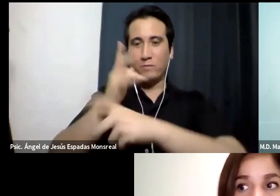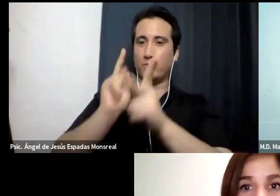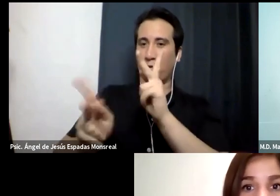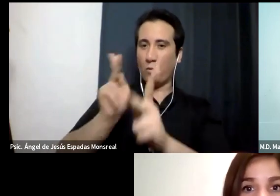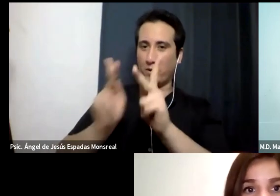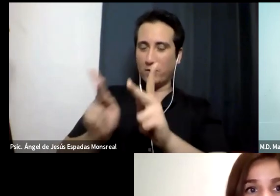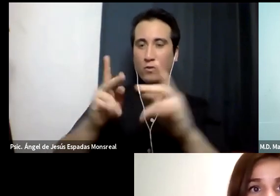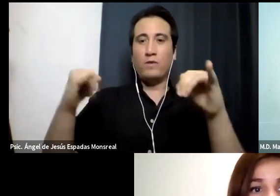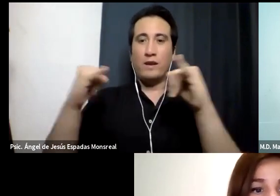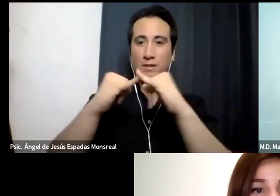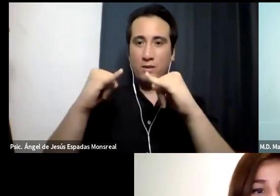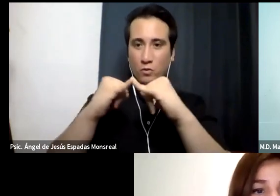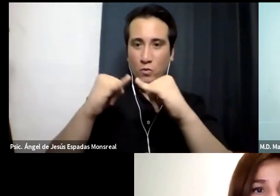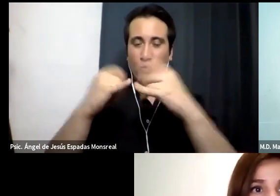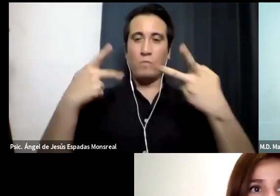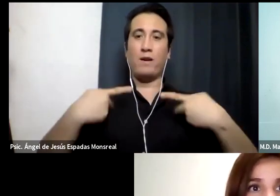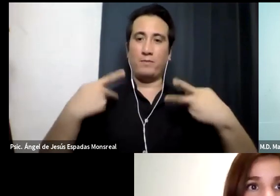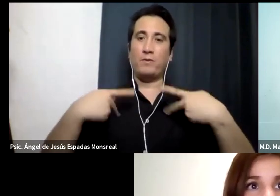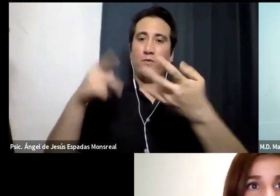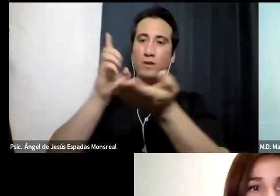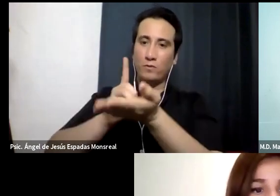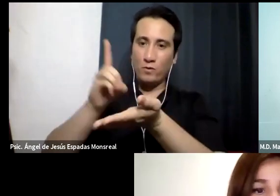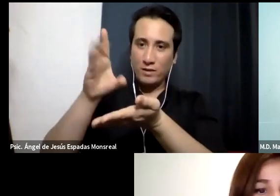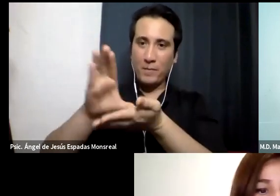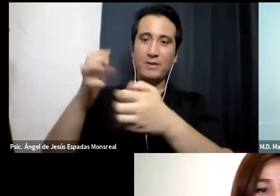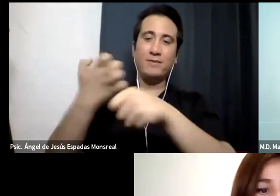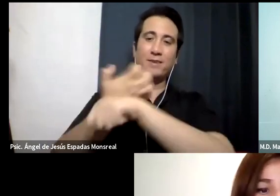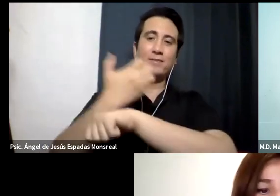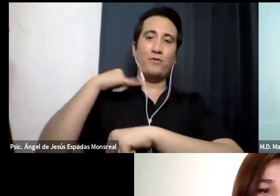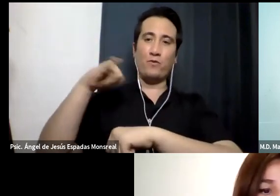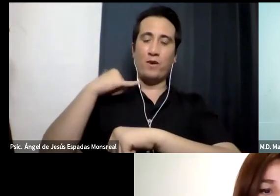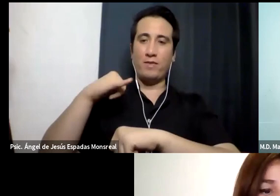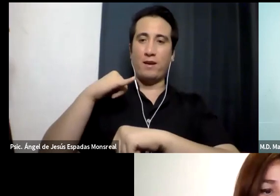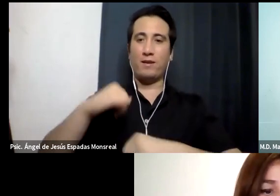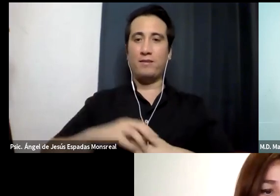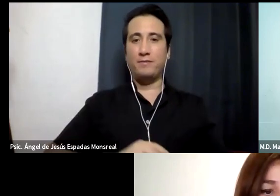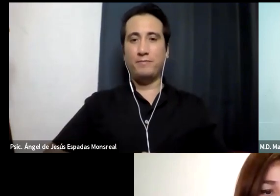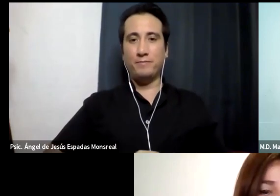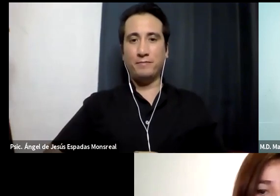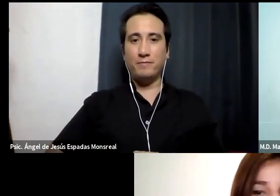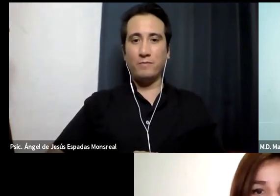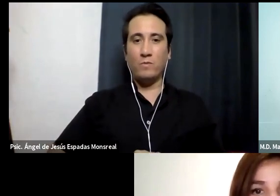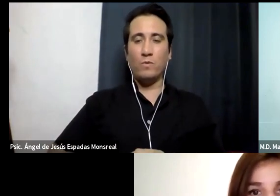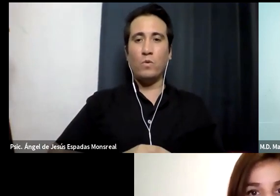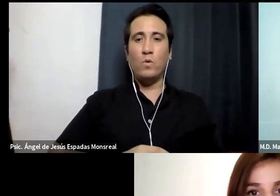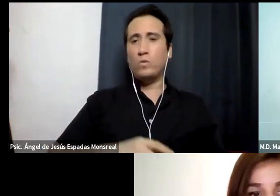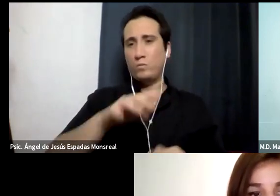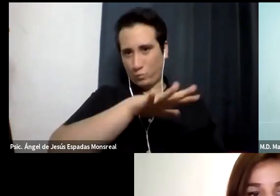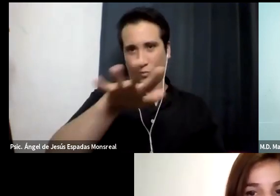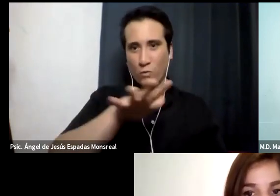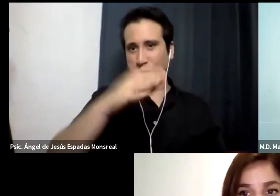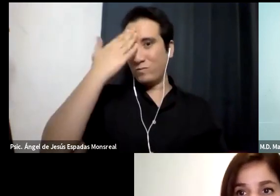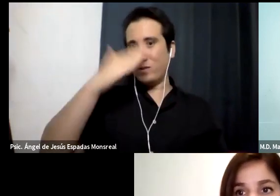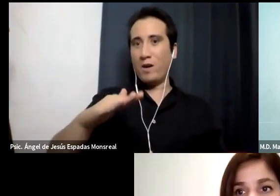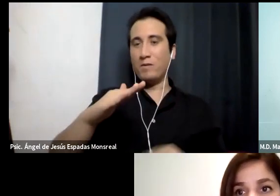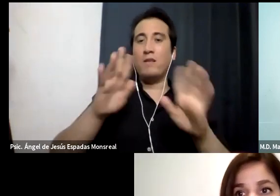del Instituto para las Personas con Discapacidad del Estado de Yucatán. Como todos saben, la manera en